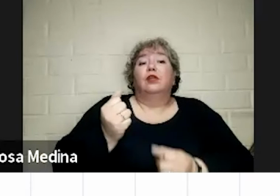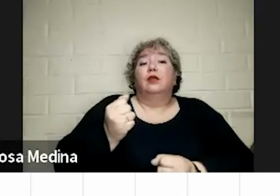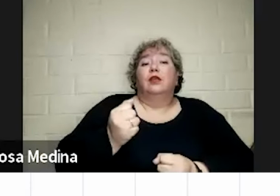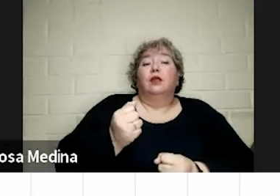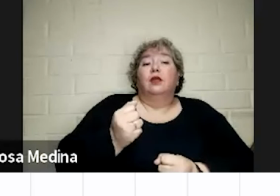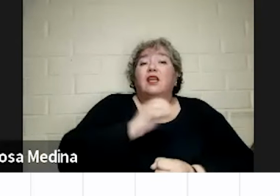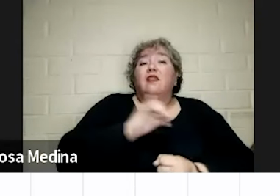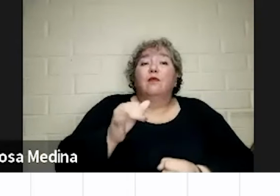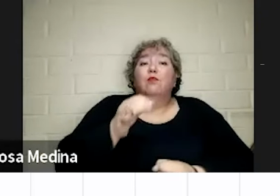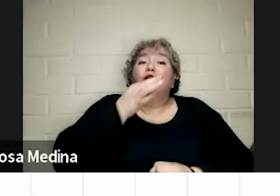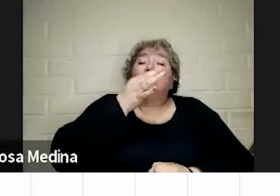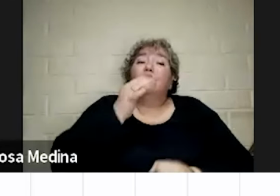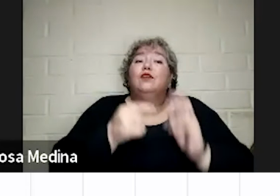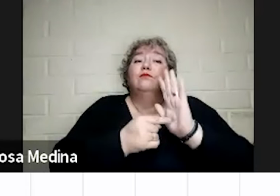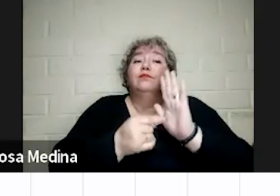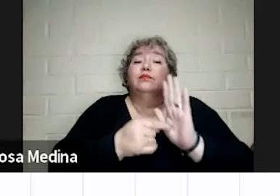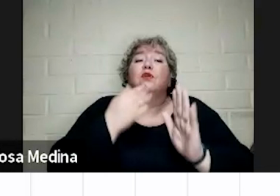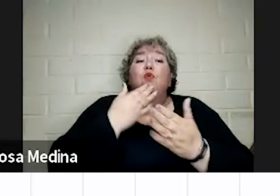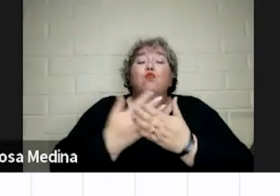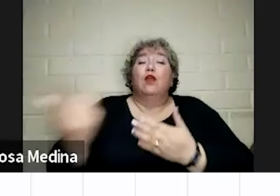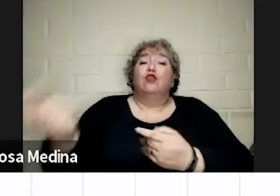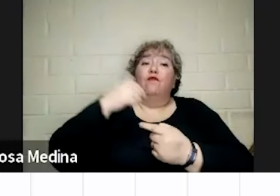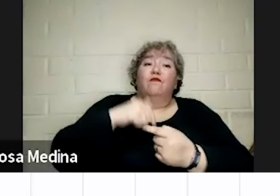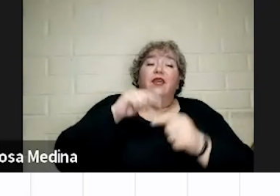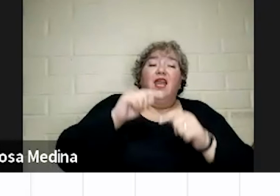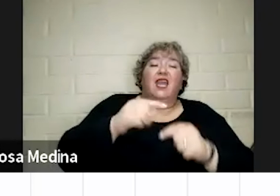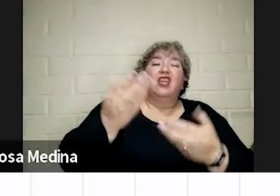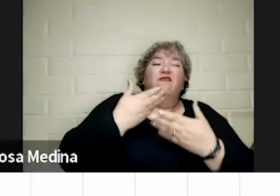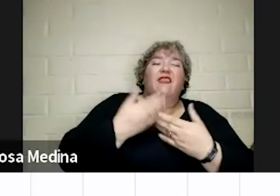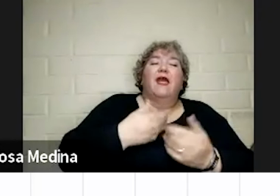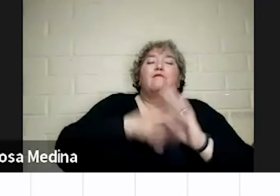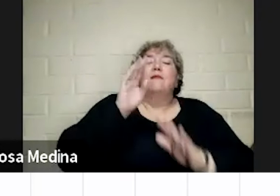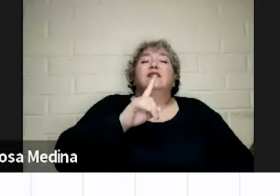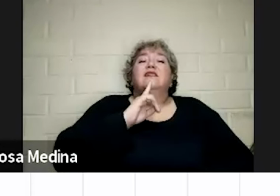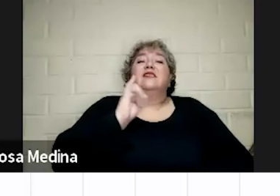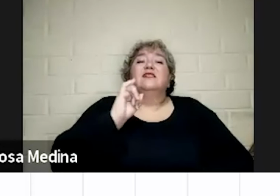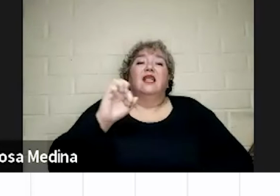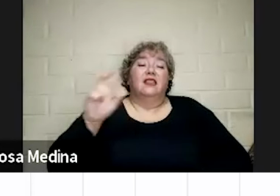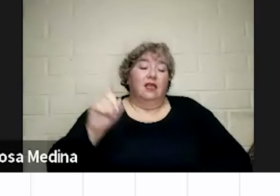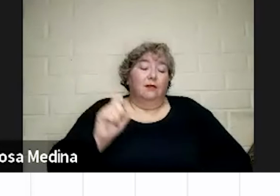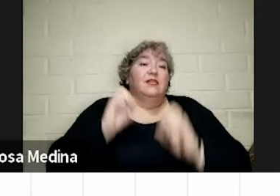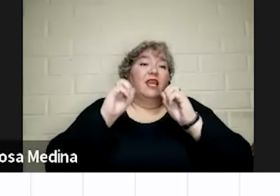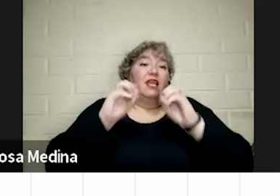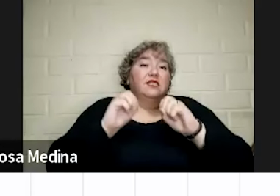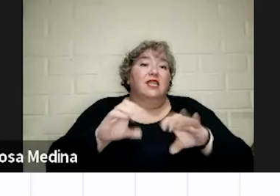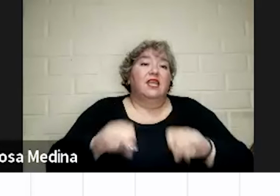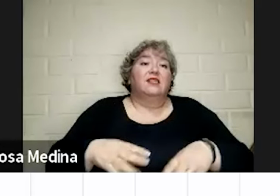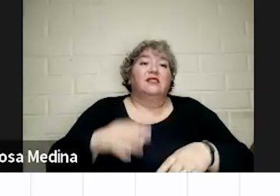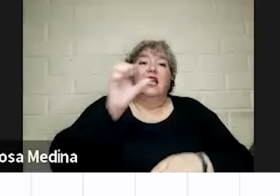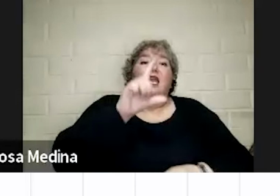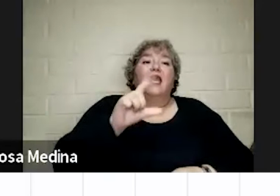pueden servir. Cuando ella venga nos dará más tips, pero era la enseñanza explícita. Por ejemplo, nosotros ahora estamos